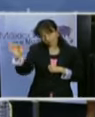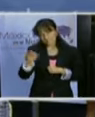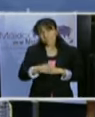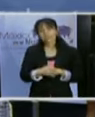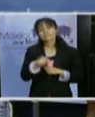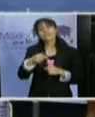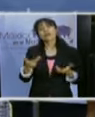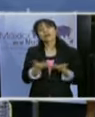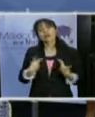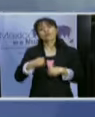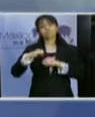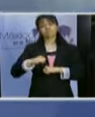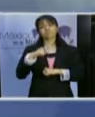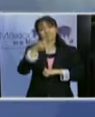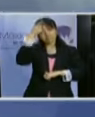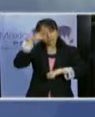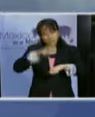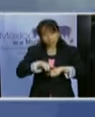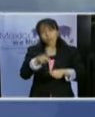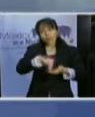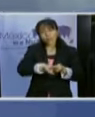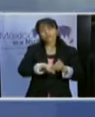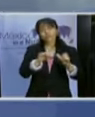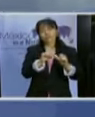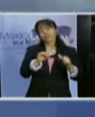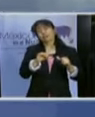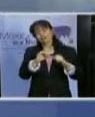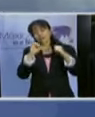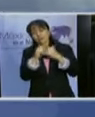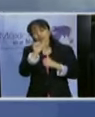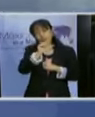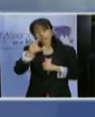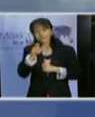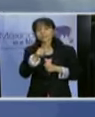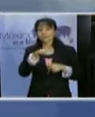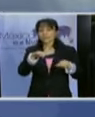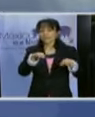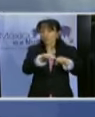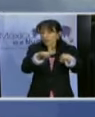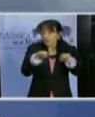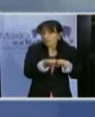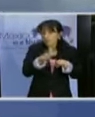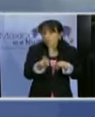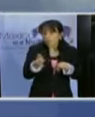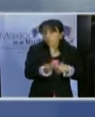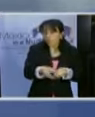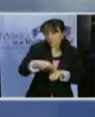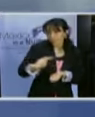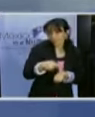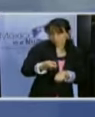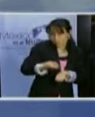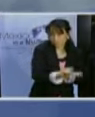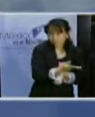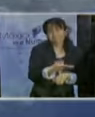ejecutiva de una organización de la sociedad civil que se llama Equipo Pueblo. Te escuchamos, Laura. Gracias.